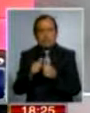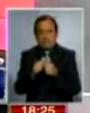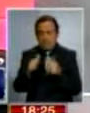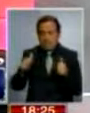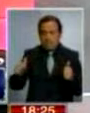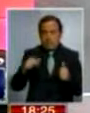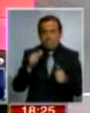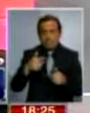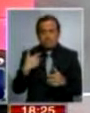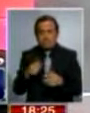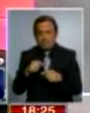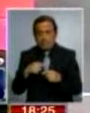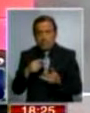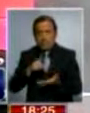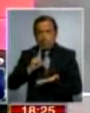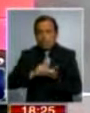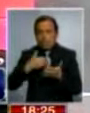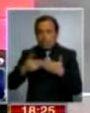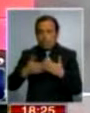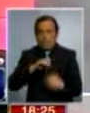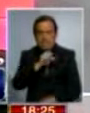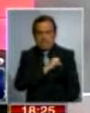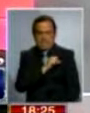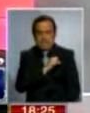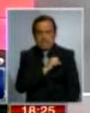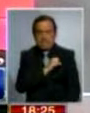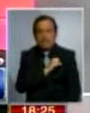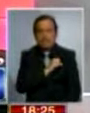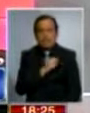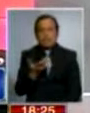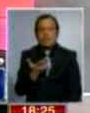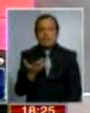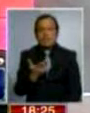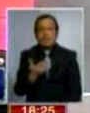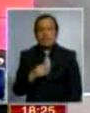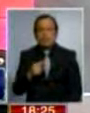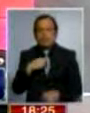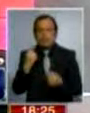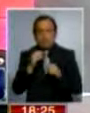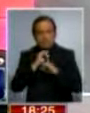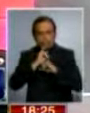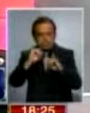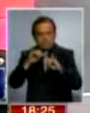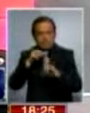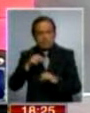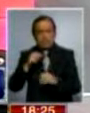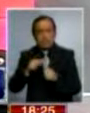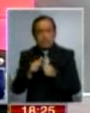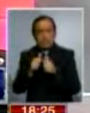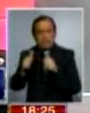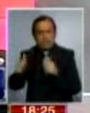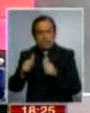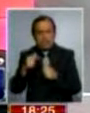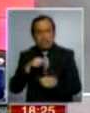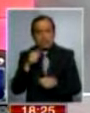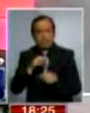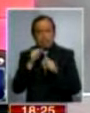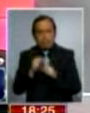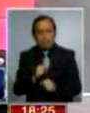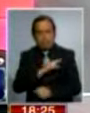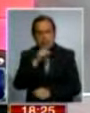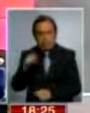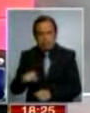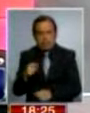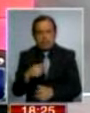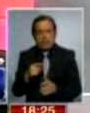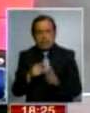los equipos especiales radicados en Santiago y no tienen cobertura nacional. Entonces, por la distancia, sí fue posible enviar un dispositivo